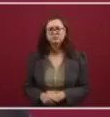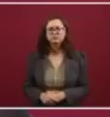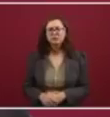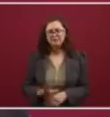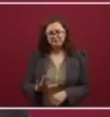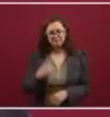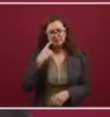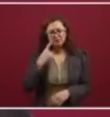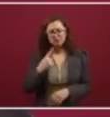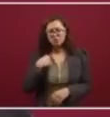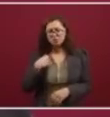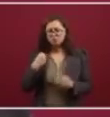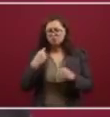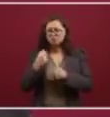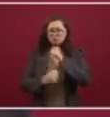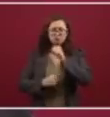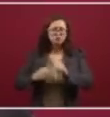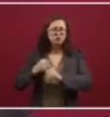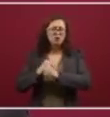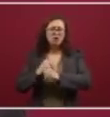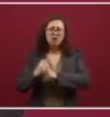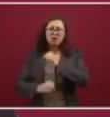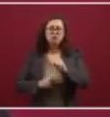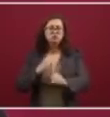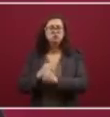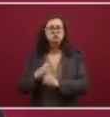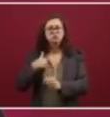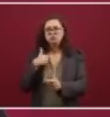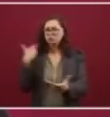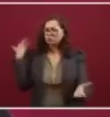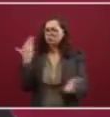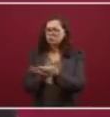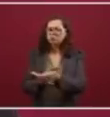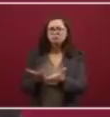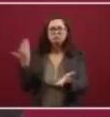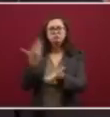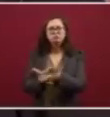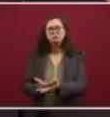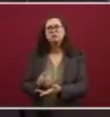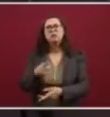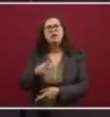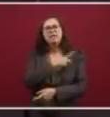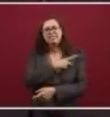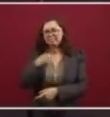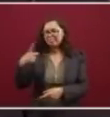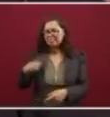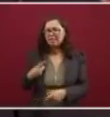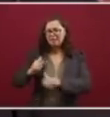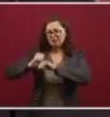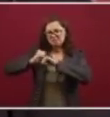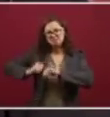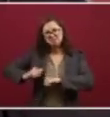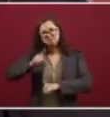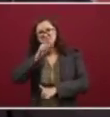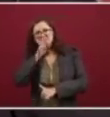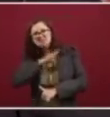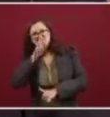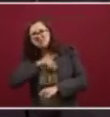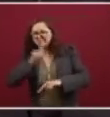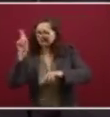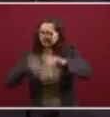años, vengo planteando lo de la revocación del mandato. Lo he escrito,